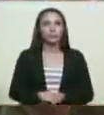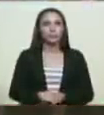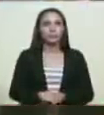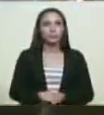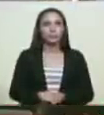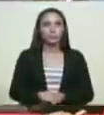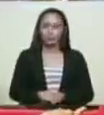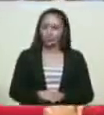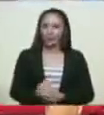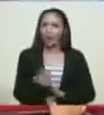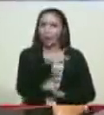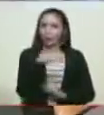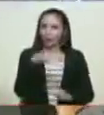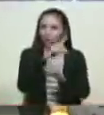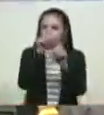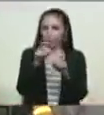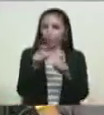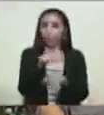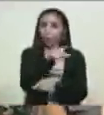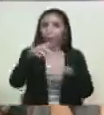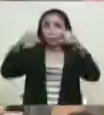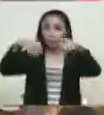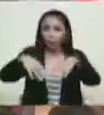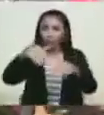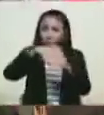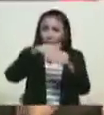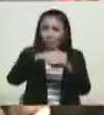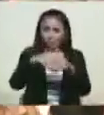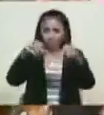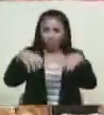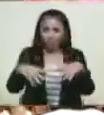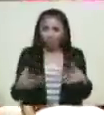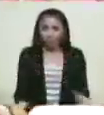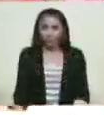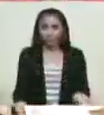Entonces, ¿qué dicen ustedes? ¿Suspendemos las elecciones?